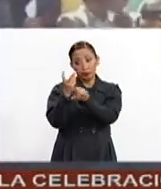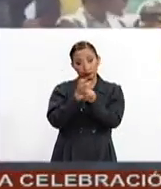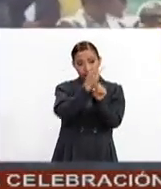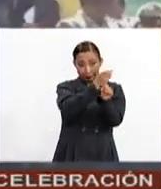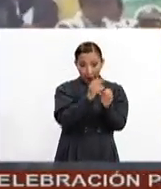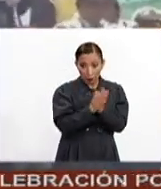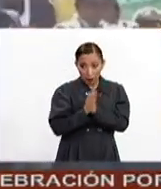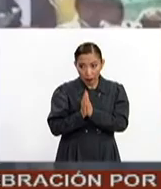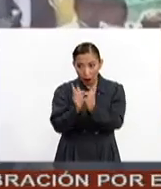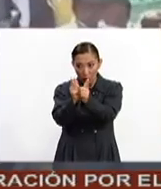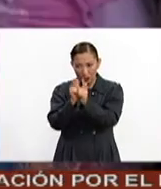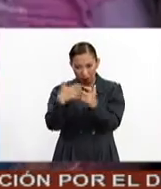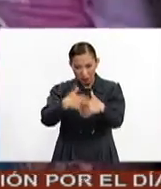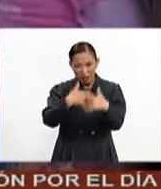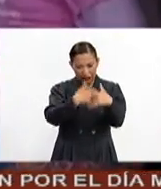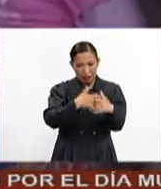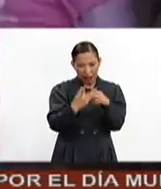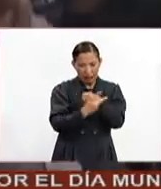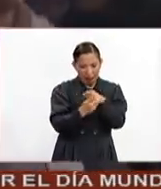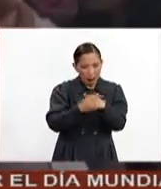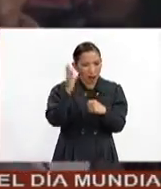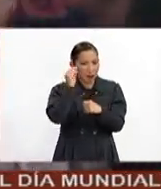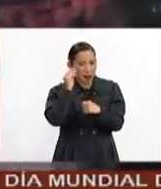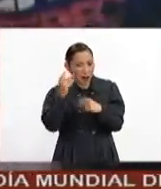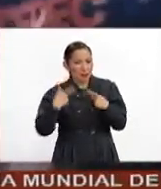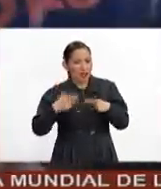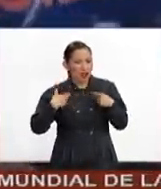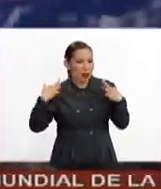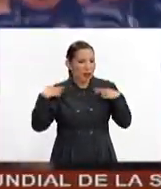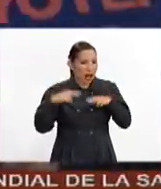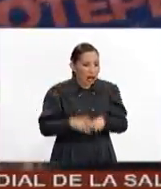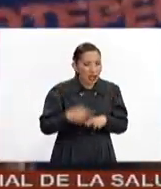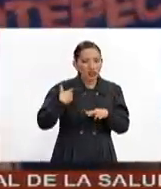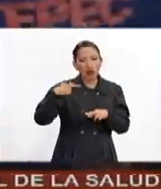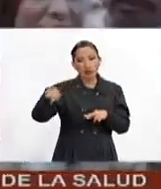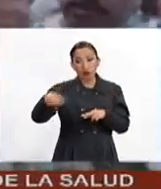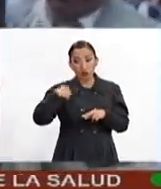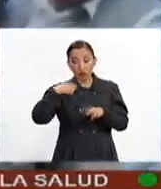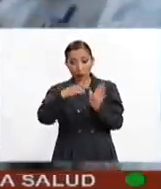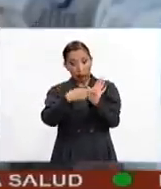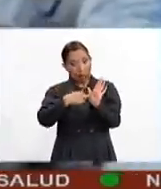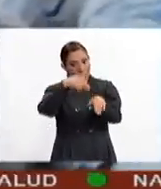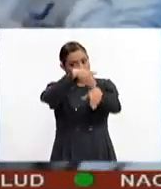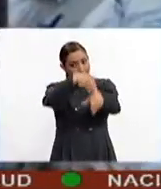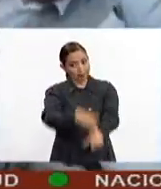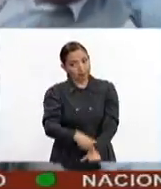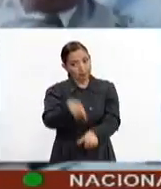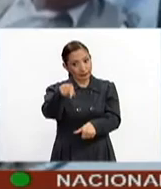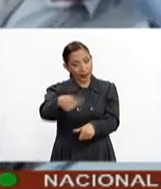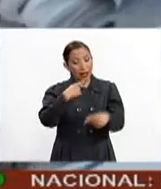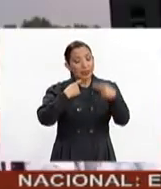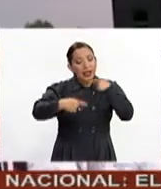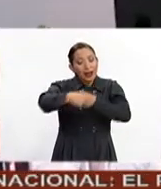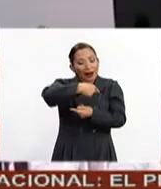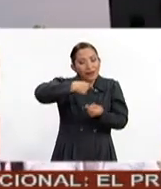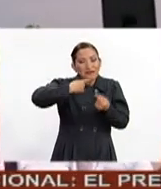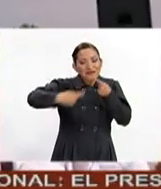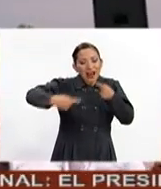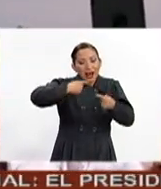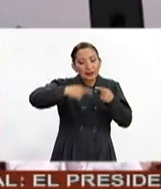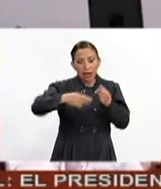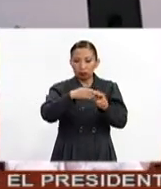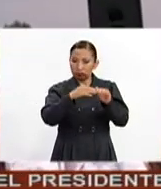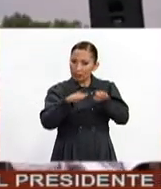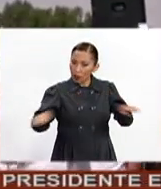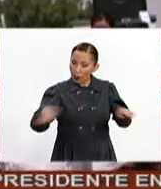medios de comunicación, instituciones académicas, personas físicas o morales para ajustarse al reglamento de los debates bajo los principios de